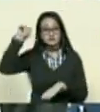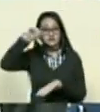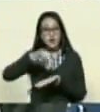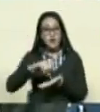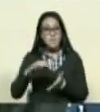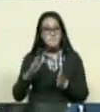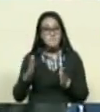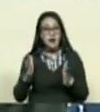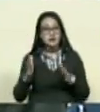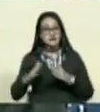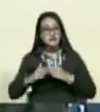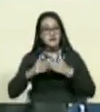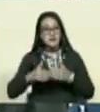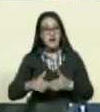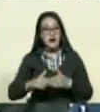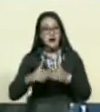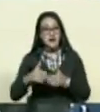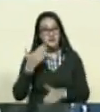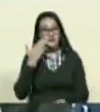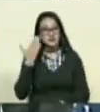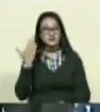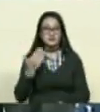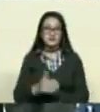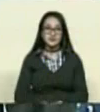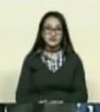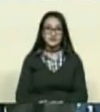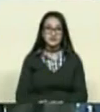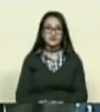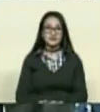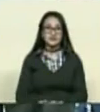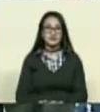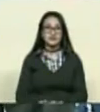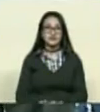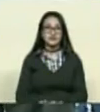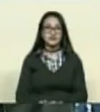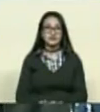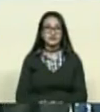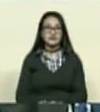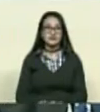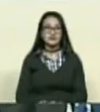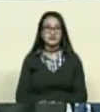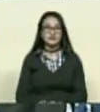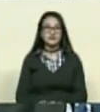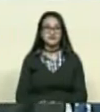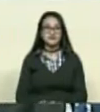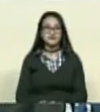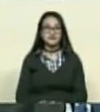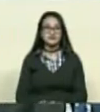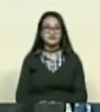Parece un barco, ¿verdad, almirante? Parece un barco, ¿eh? ¿Ah?